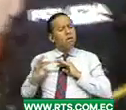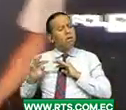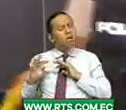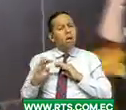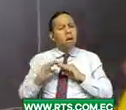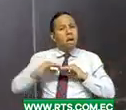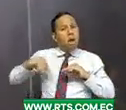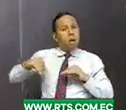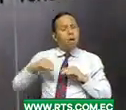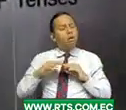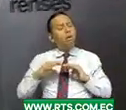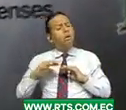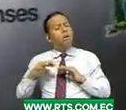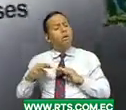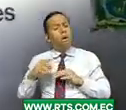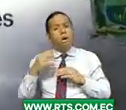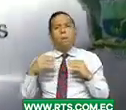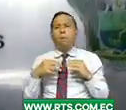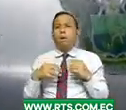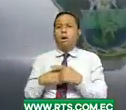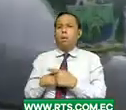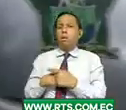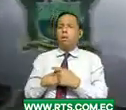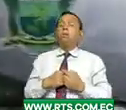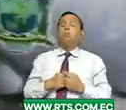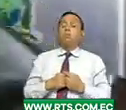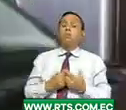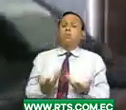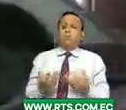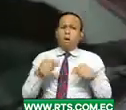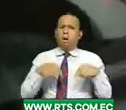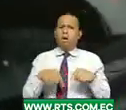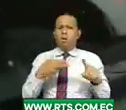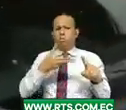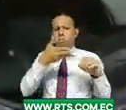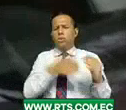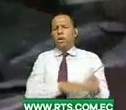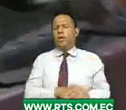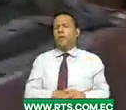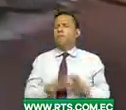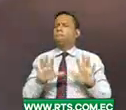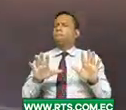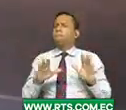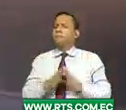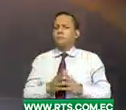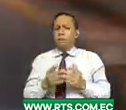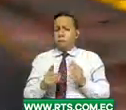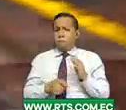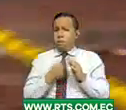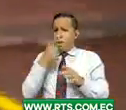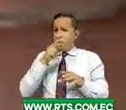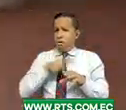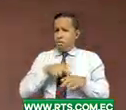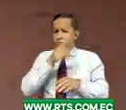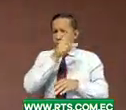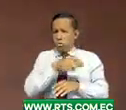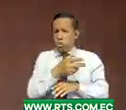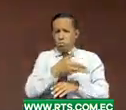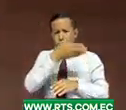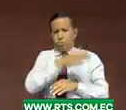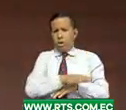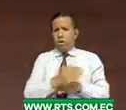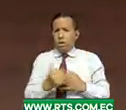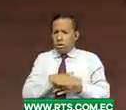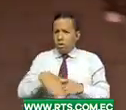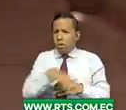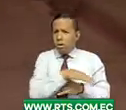lo que aconteció en este punto de la urbe porteña, aunque no es la primera muerte violenta aquí en el distrito Nueva Prosperina.